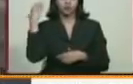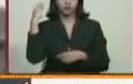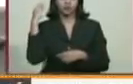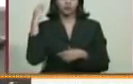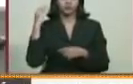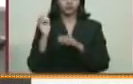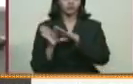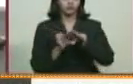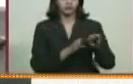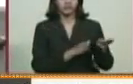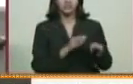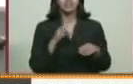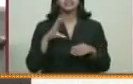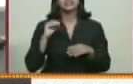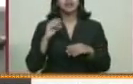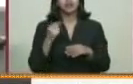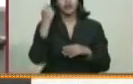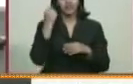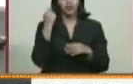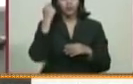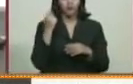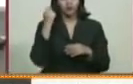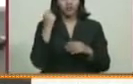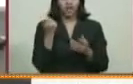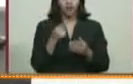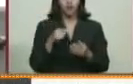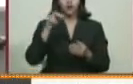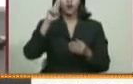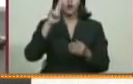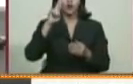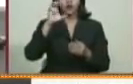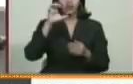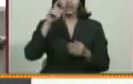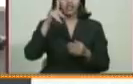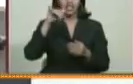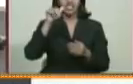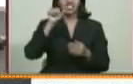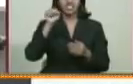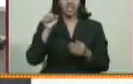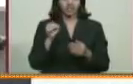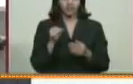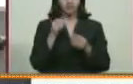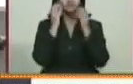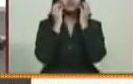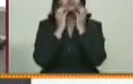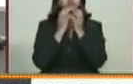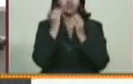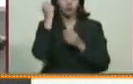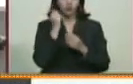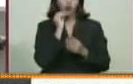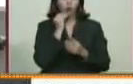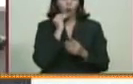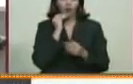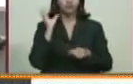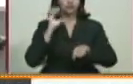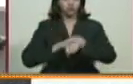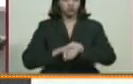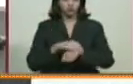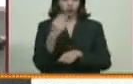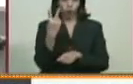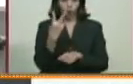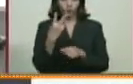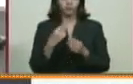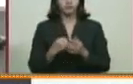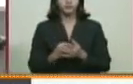señor Requesens, que fue detenido precisamente por estas investigaciones. Y precisamente con esta